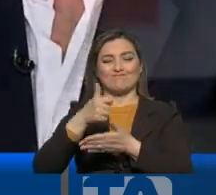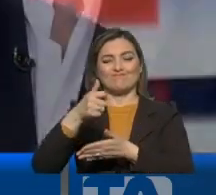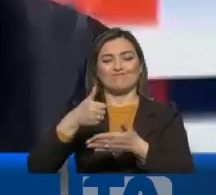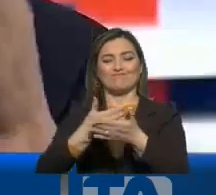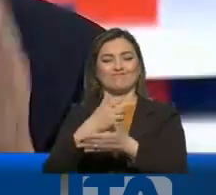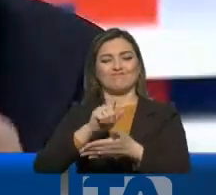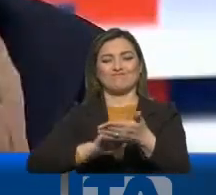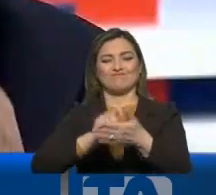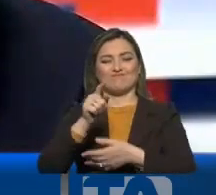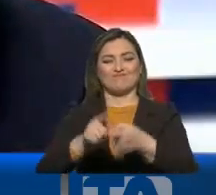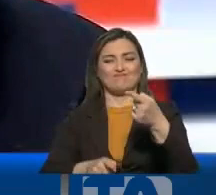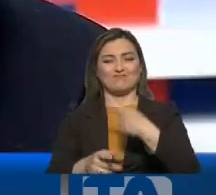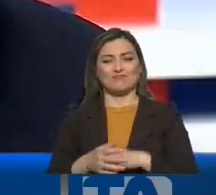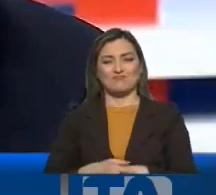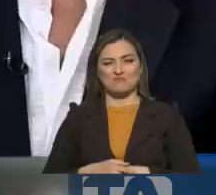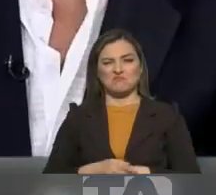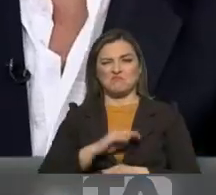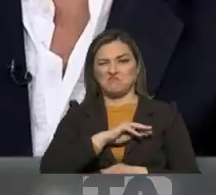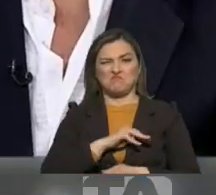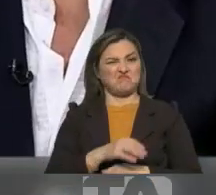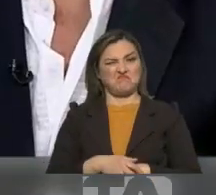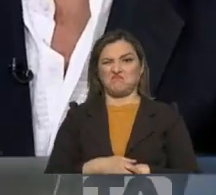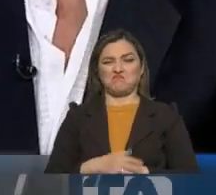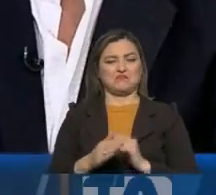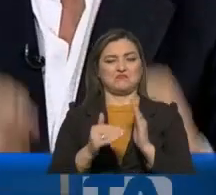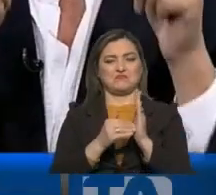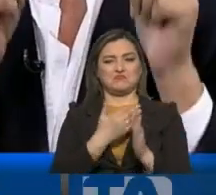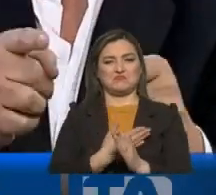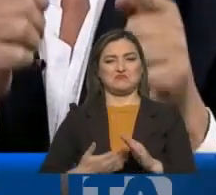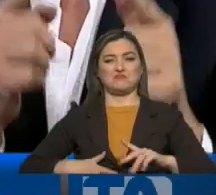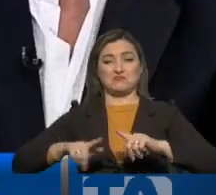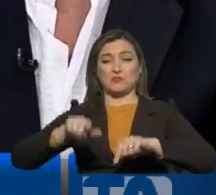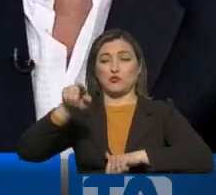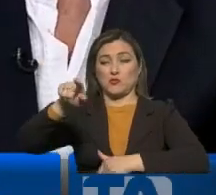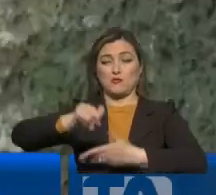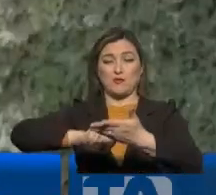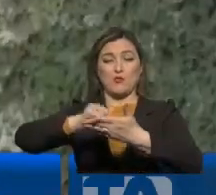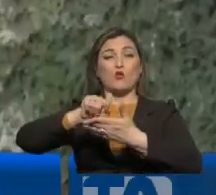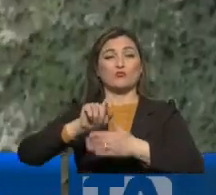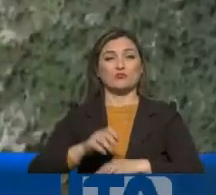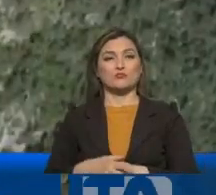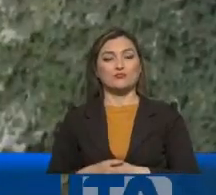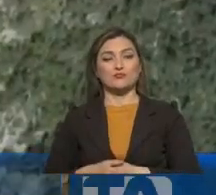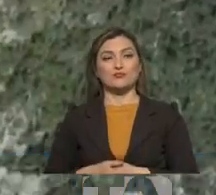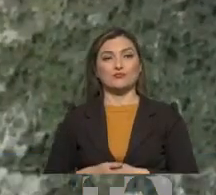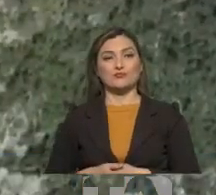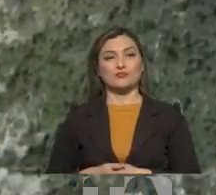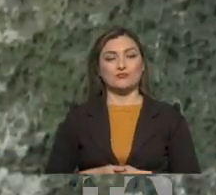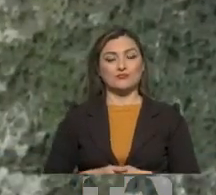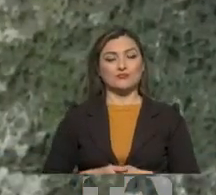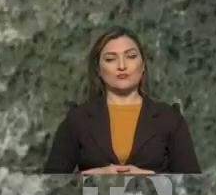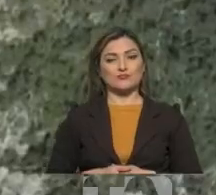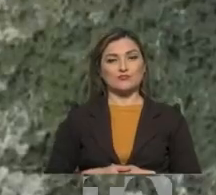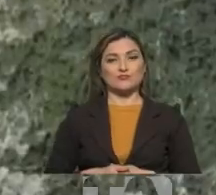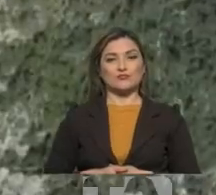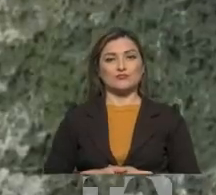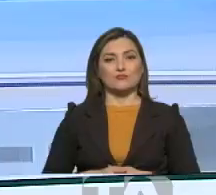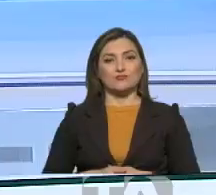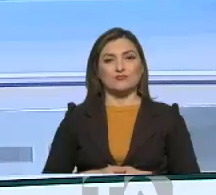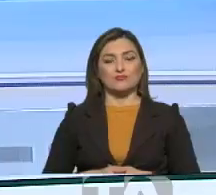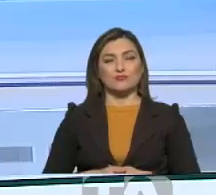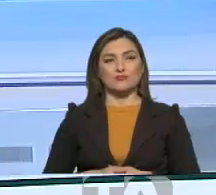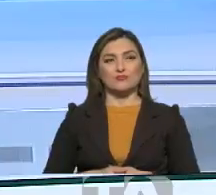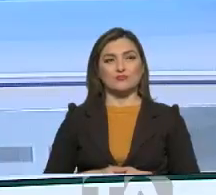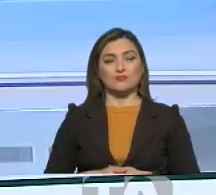contrato es inmoral presidente moreno que usted haya firmado ese contrato joana ramos 24 horas